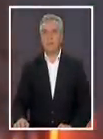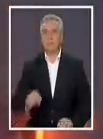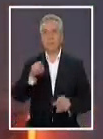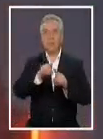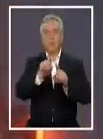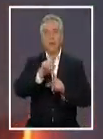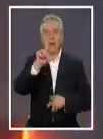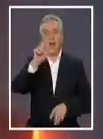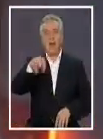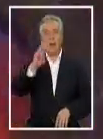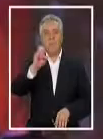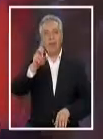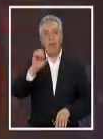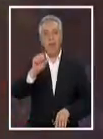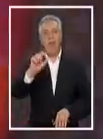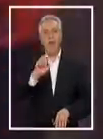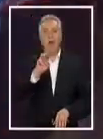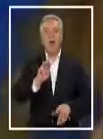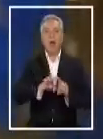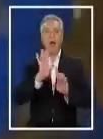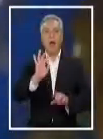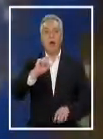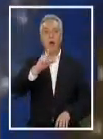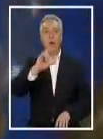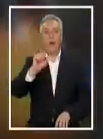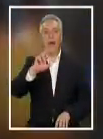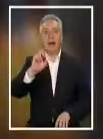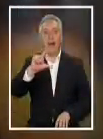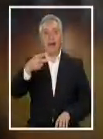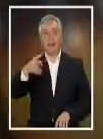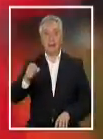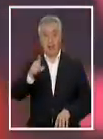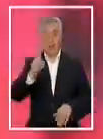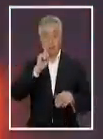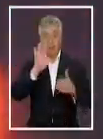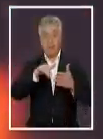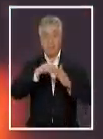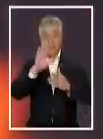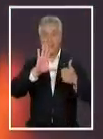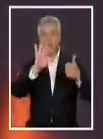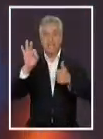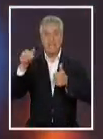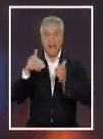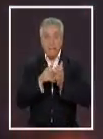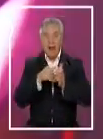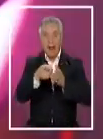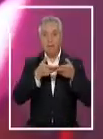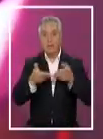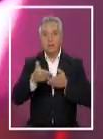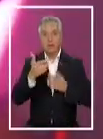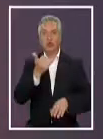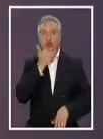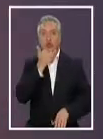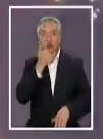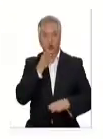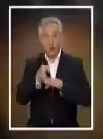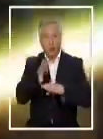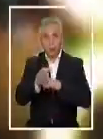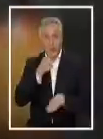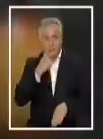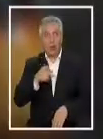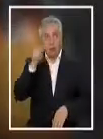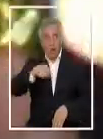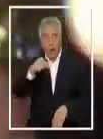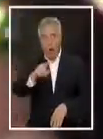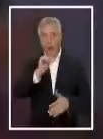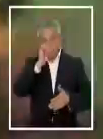Lambada Guaracha es uno de los temas del artista Chucky Indica. Tiene más de 600.000 visitas en YouTube, ritmo contagioso de quien hoy está imputado